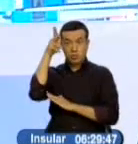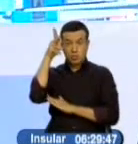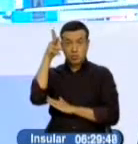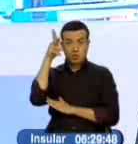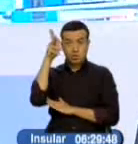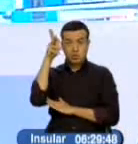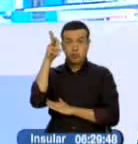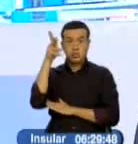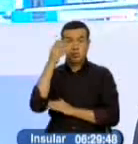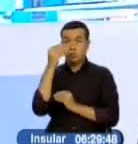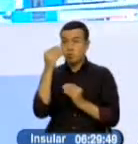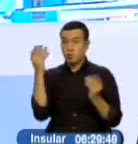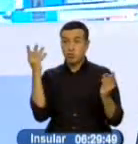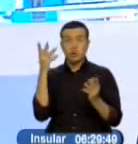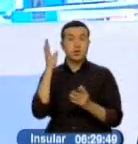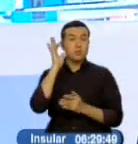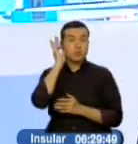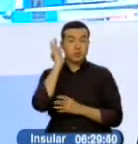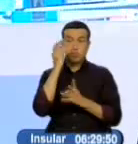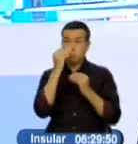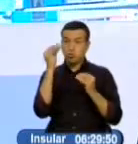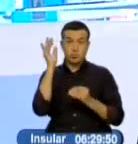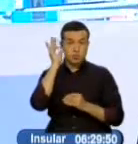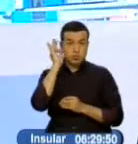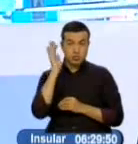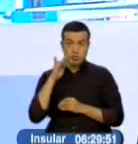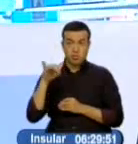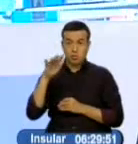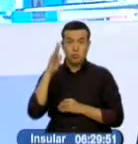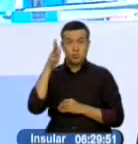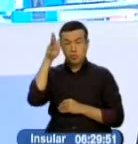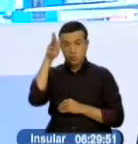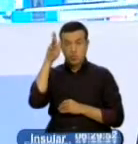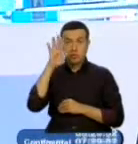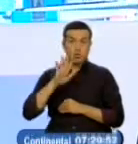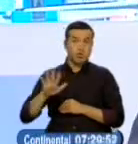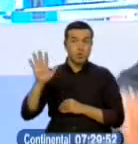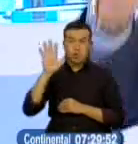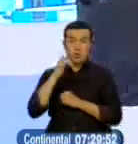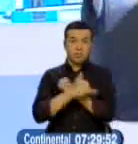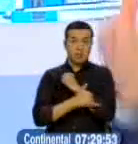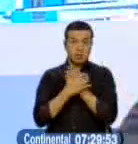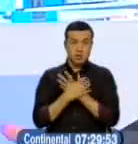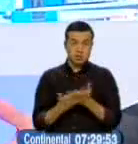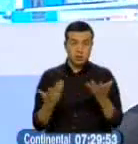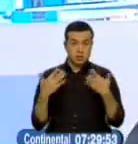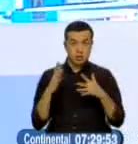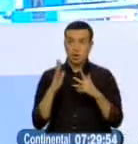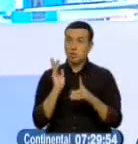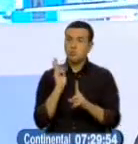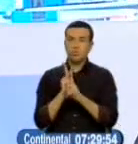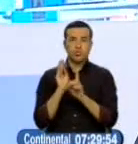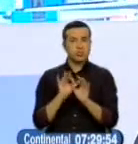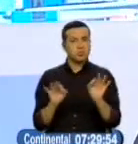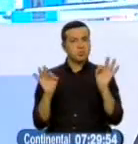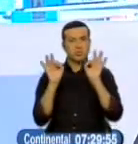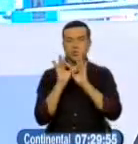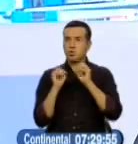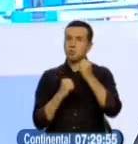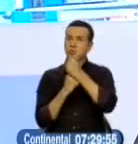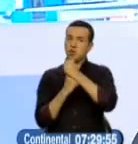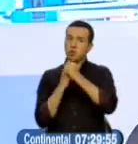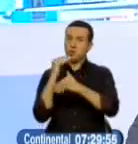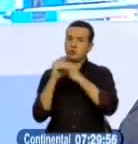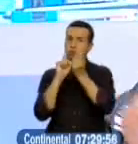y profesoras, la mayoría son mujeres en el caso de los docentes y pedagogas en el país, que evidentemente es una piedra angular de cualquier proceso